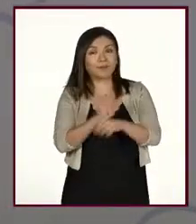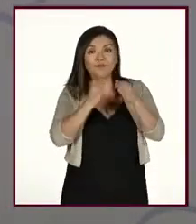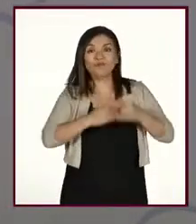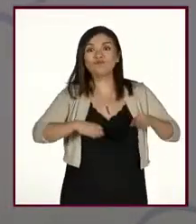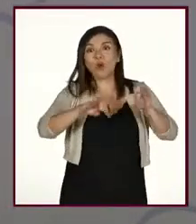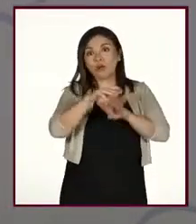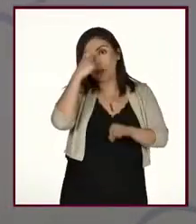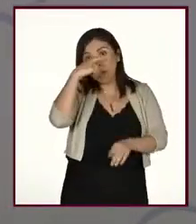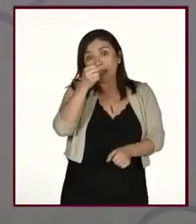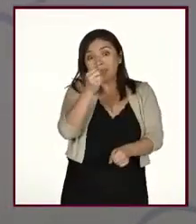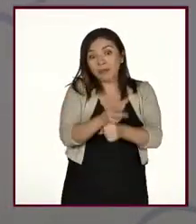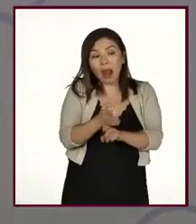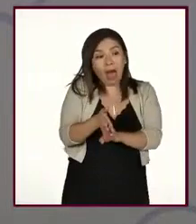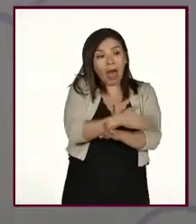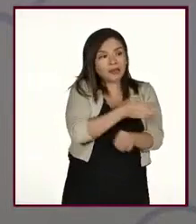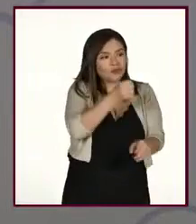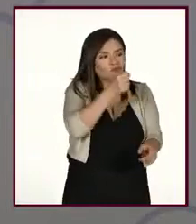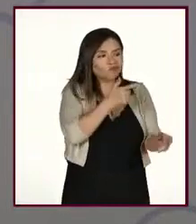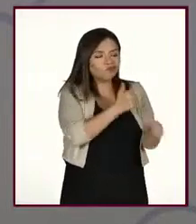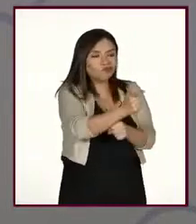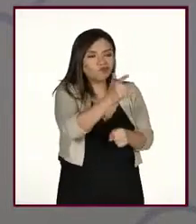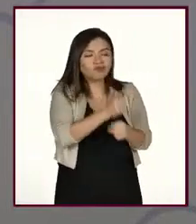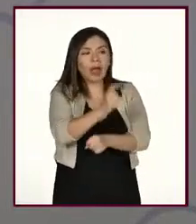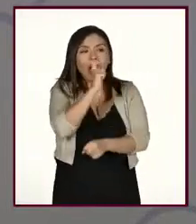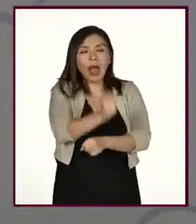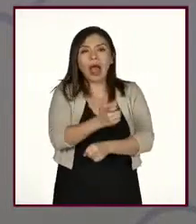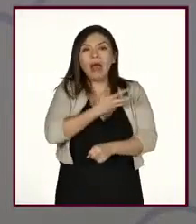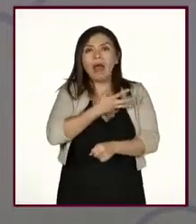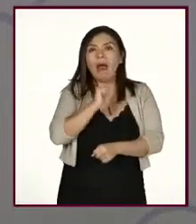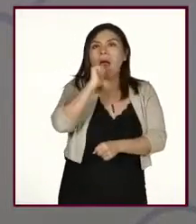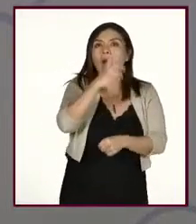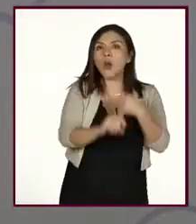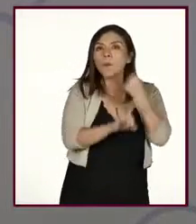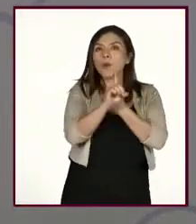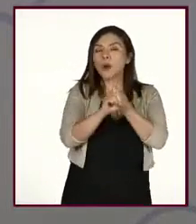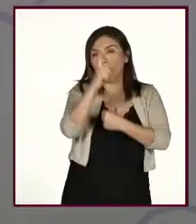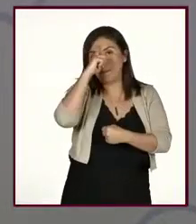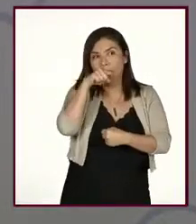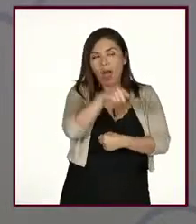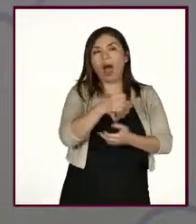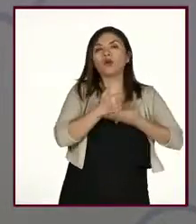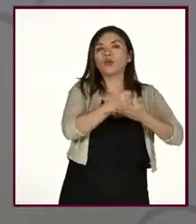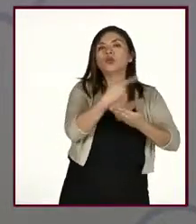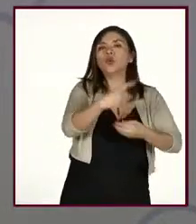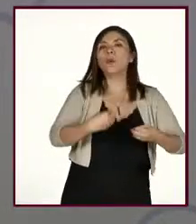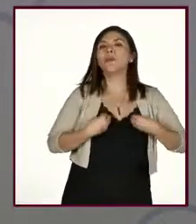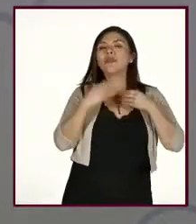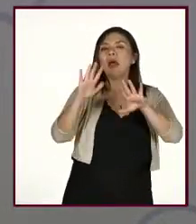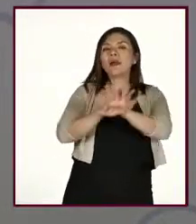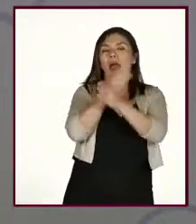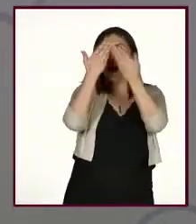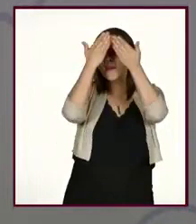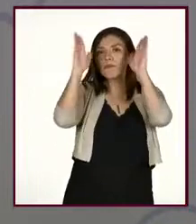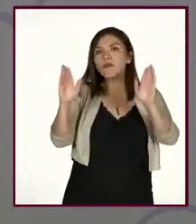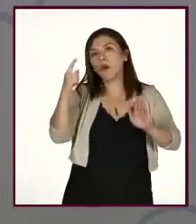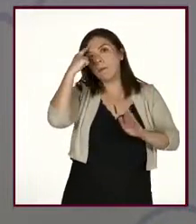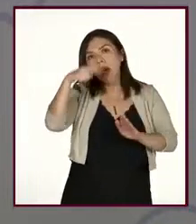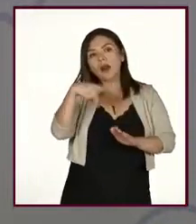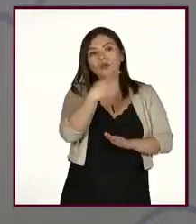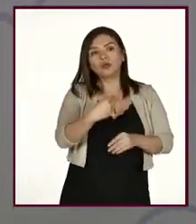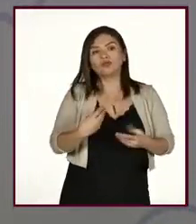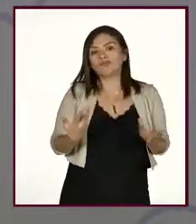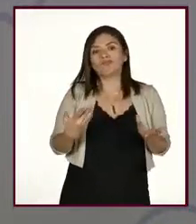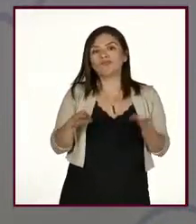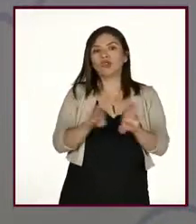y una intervención oportuna, ¿no? Que va pues a cambiar bastante el panorama de cómo puede ser la evolución de un niño o niña